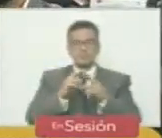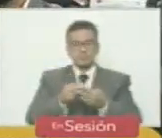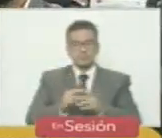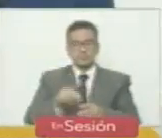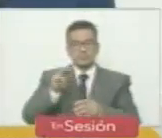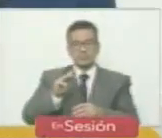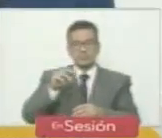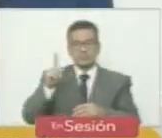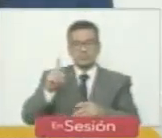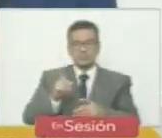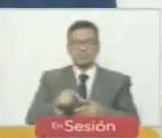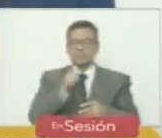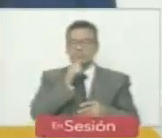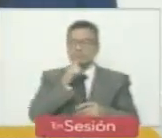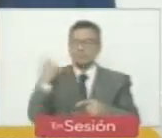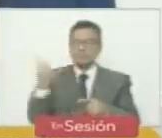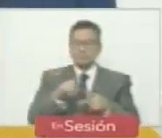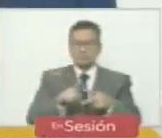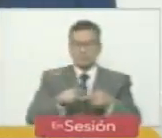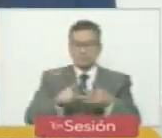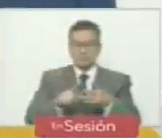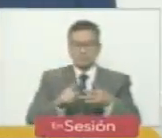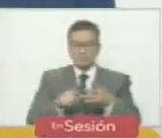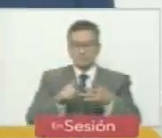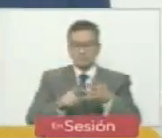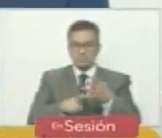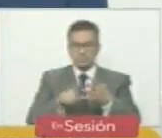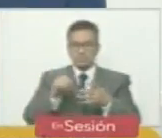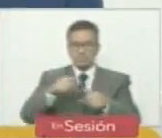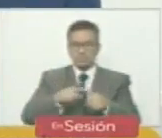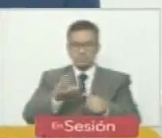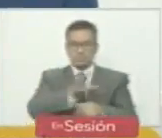Volkswagen. ¿Quiénes son? Fulano, mengano, cetano,